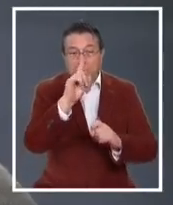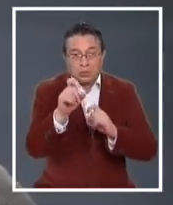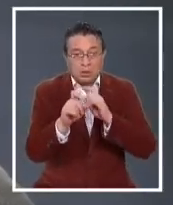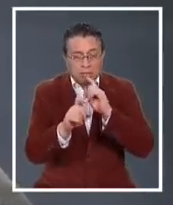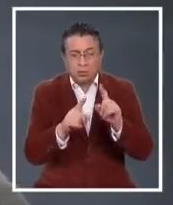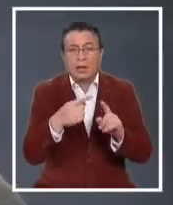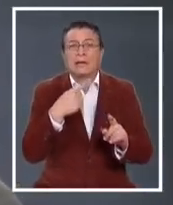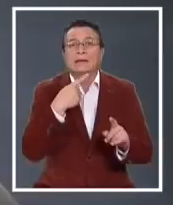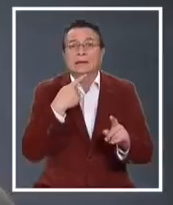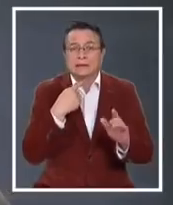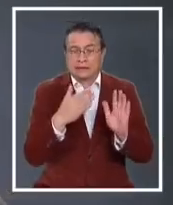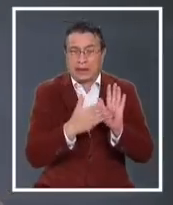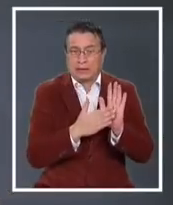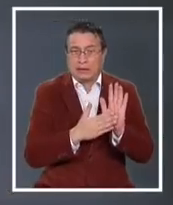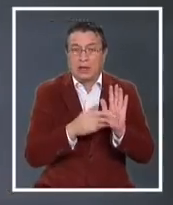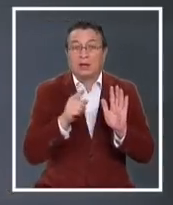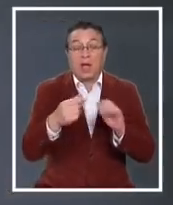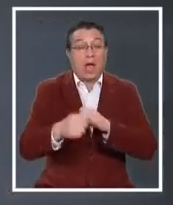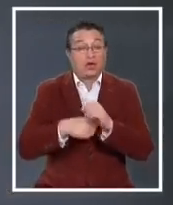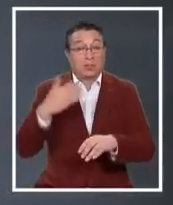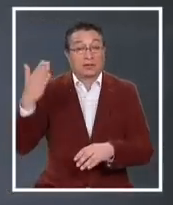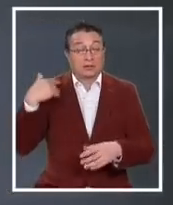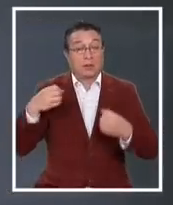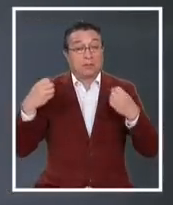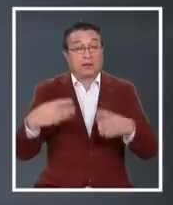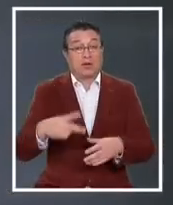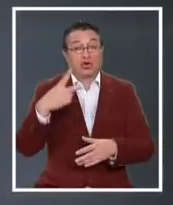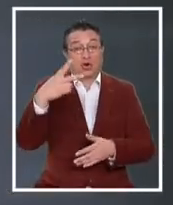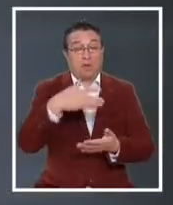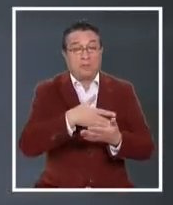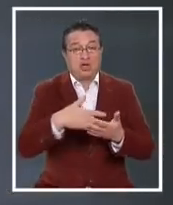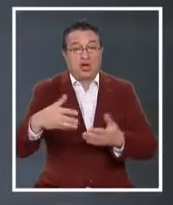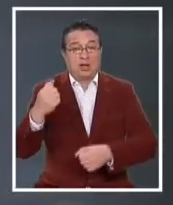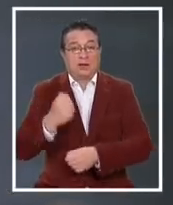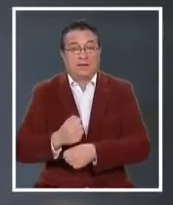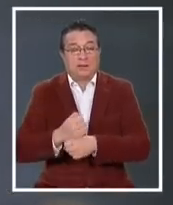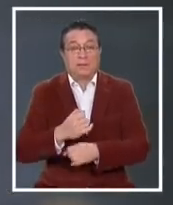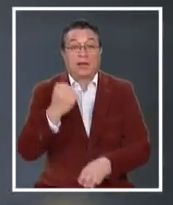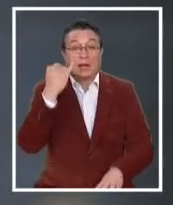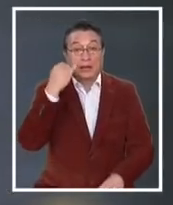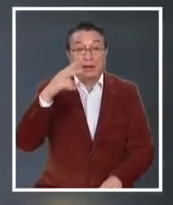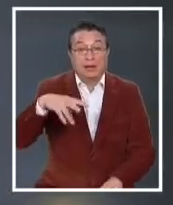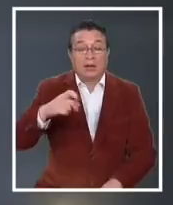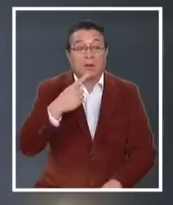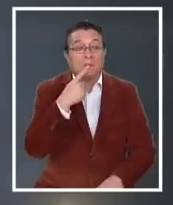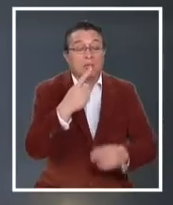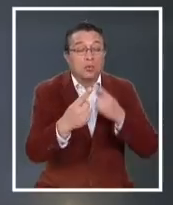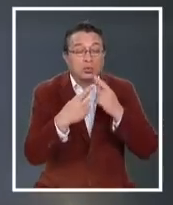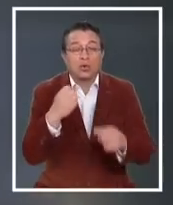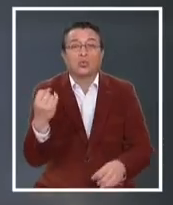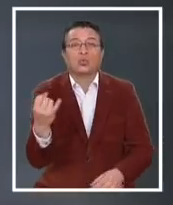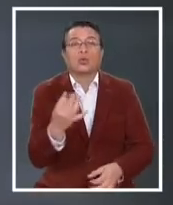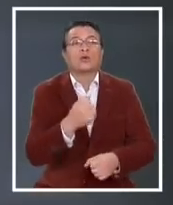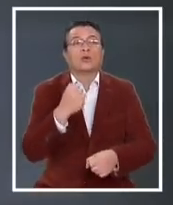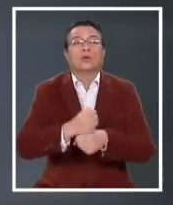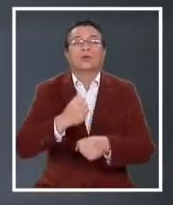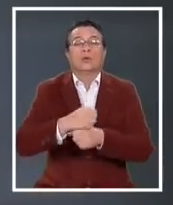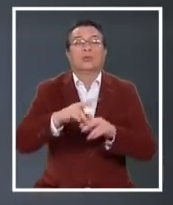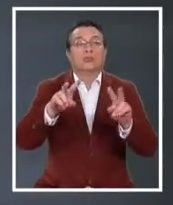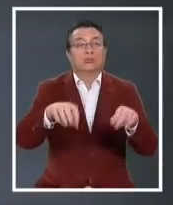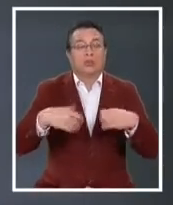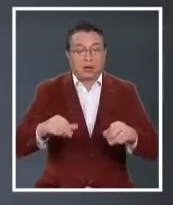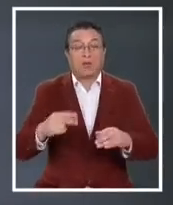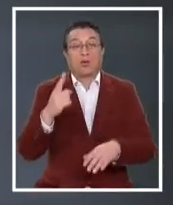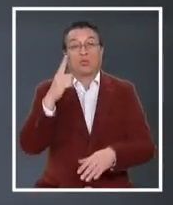bien interesantes. Y, por ejemplo, el año pasado habíamos perdido 2 millones de empleos. Bueno, el INE preguntó hace poco cuántos de esos empleos se habían recuperado. 1 millón.